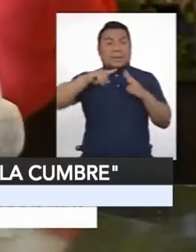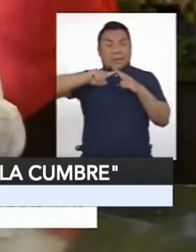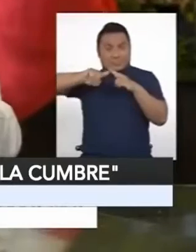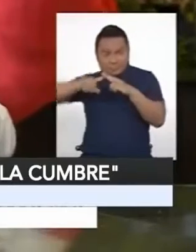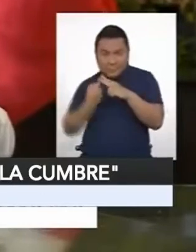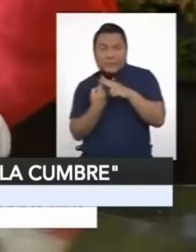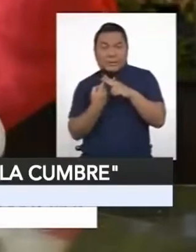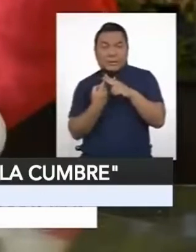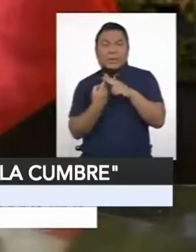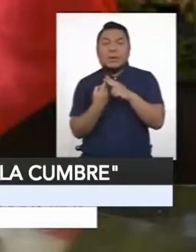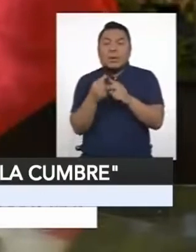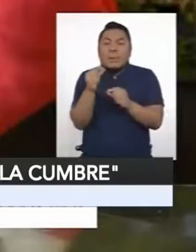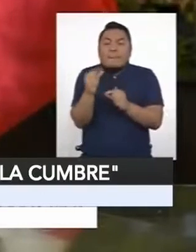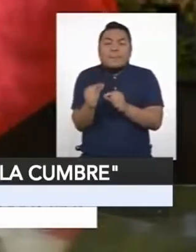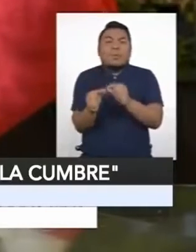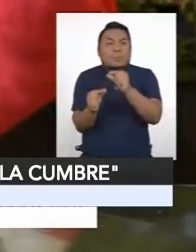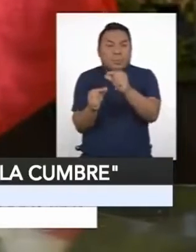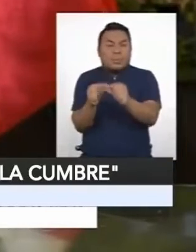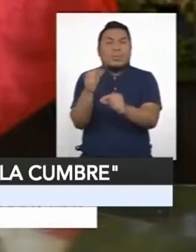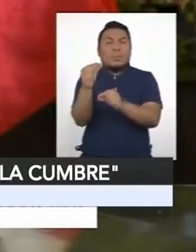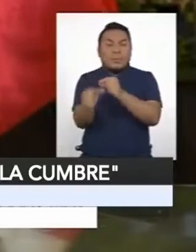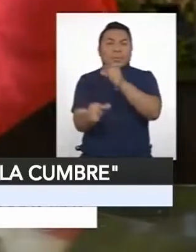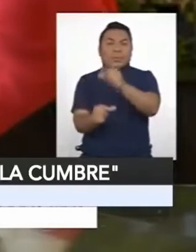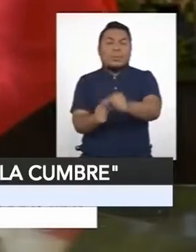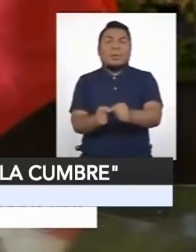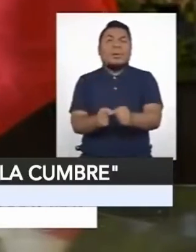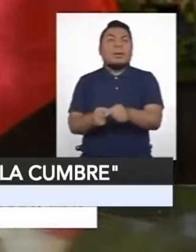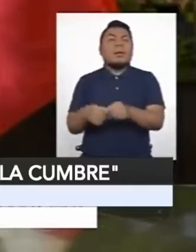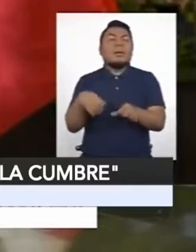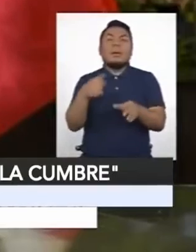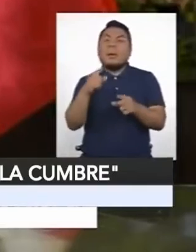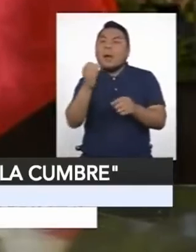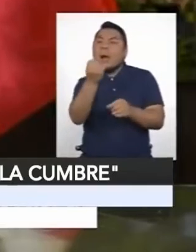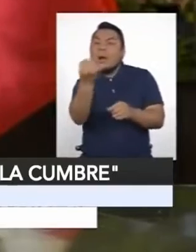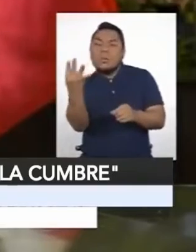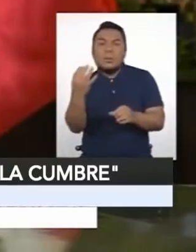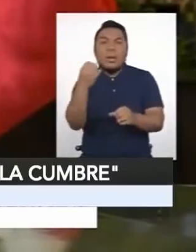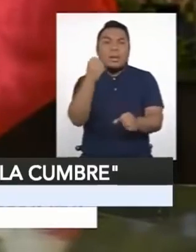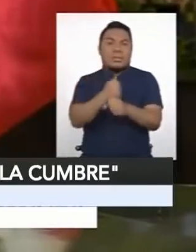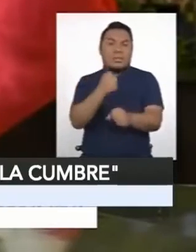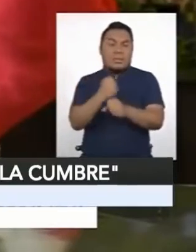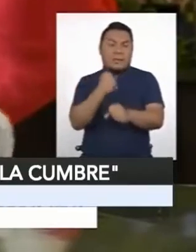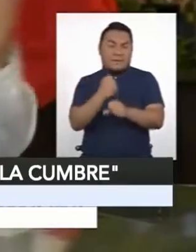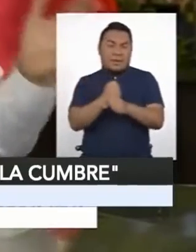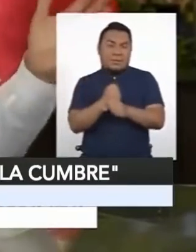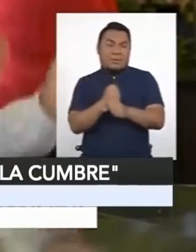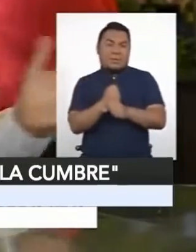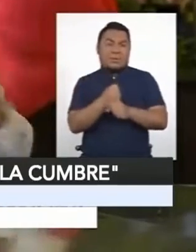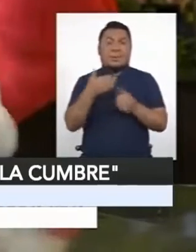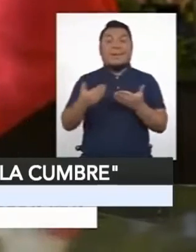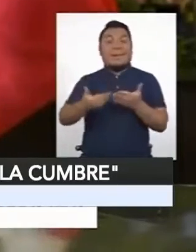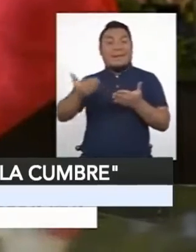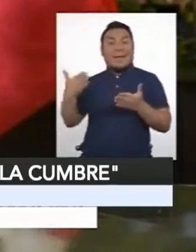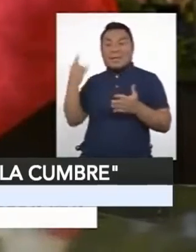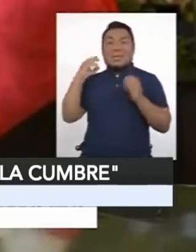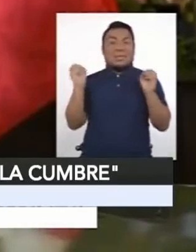reiniciar gradualmente las actividades que desarrollábamos antes del